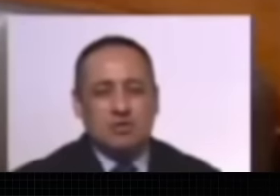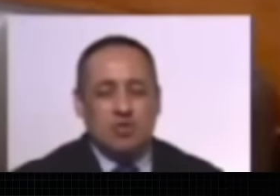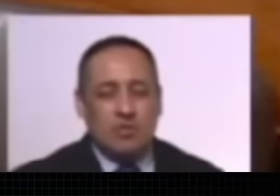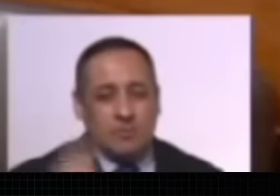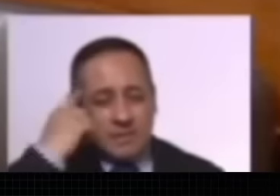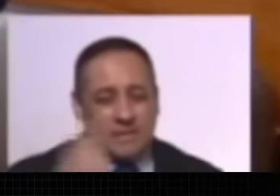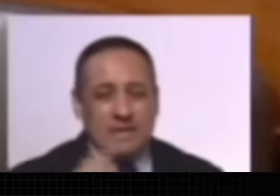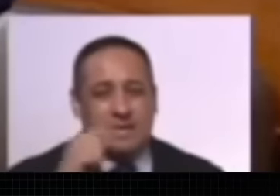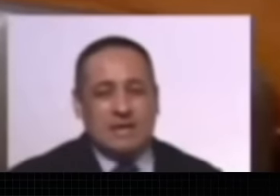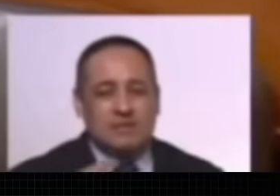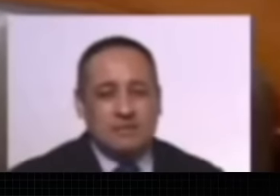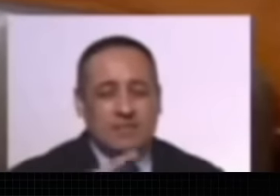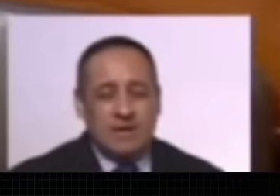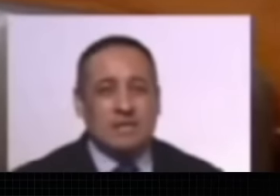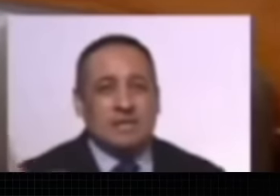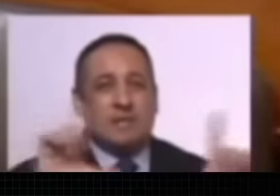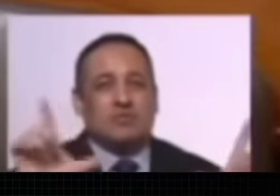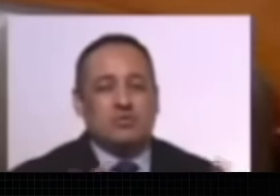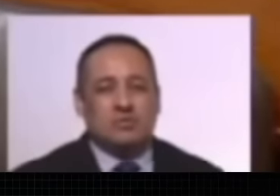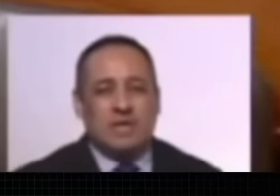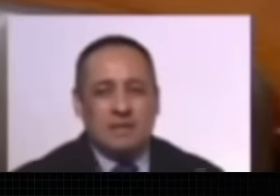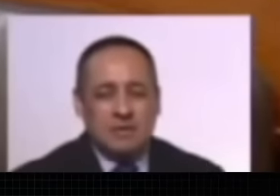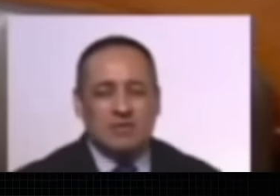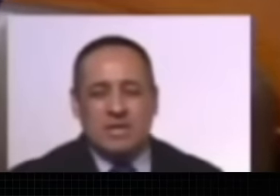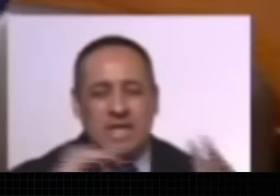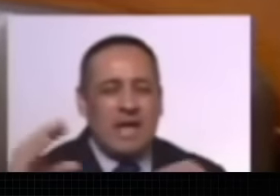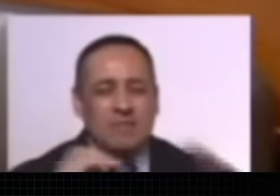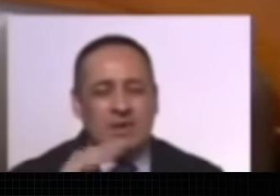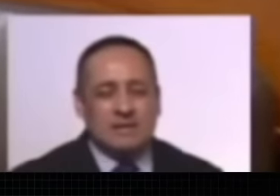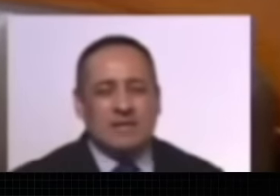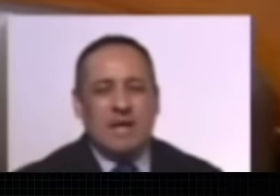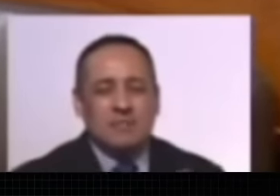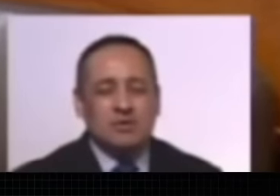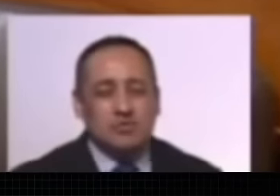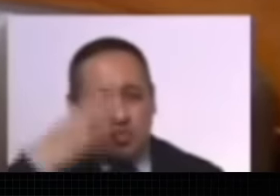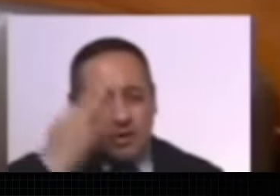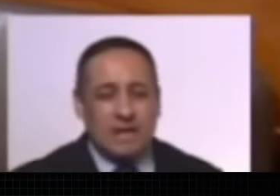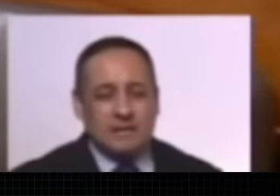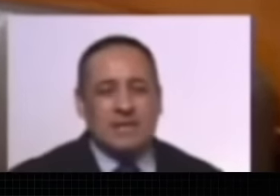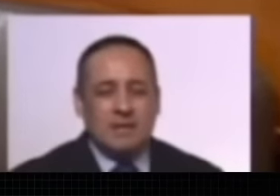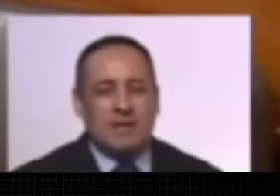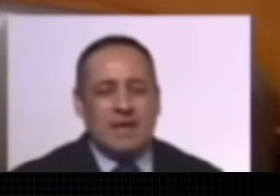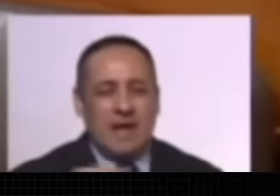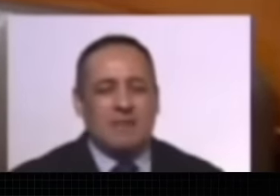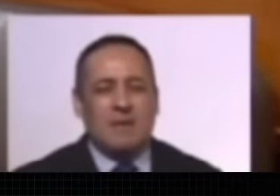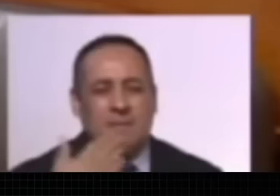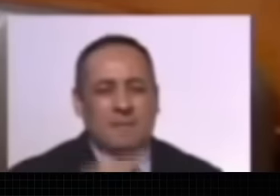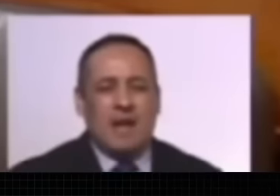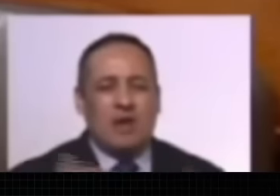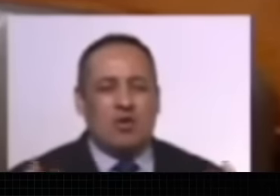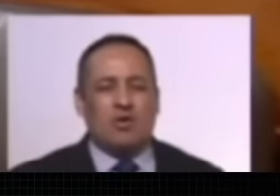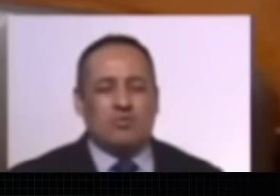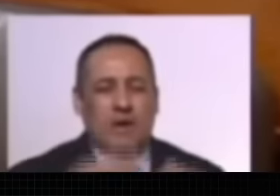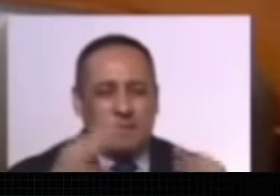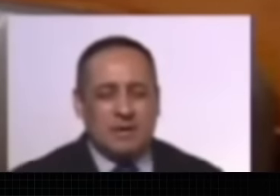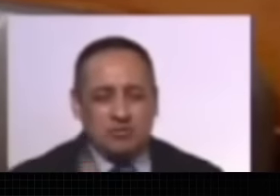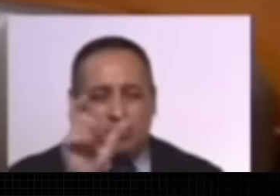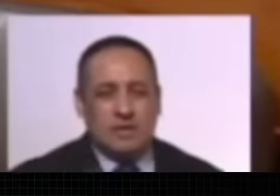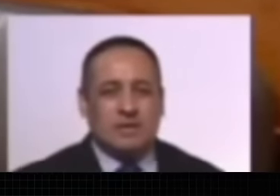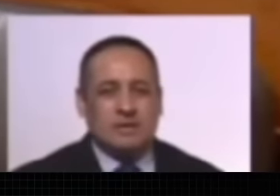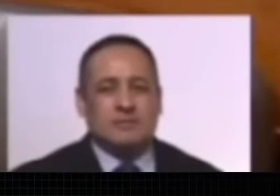en que esos recortes periodísticos, esos dimes, diretes y supuestos mellan la integridad de una familia, de una